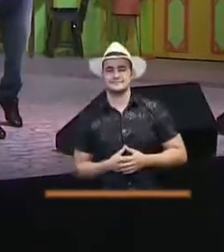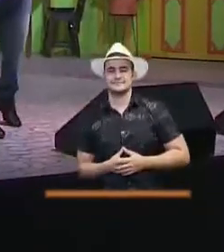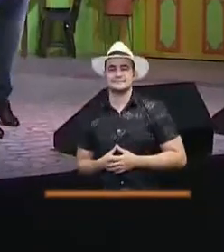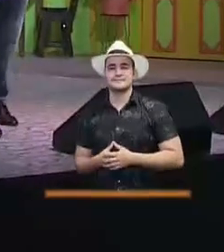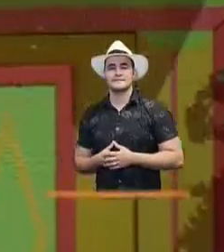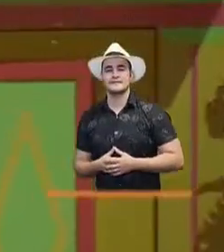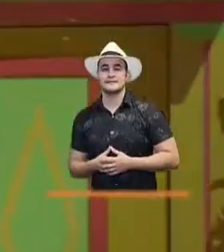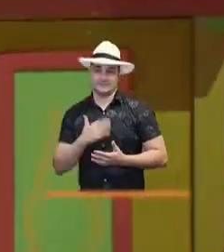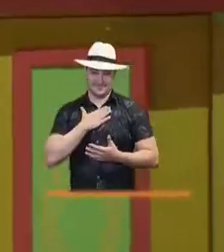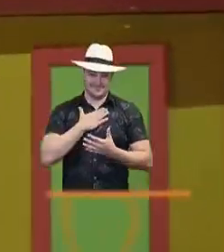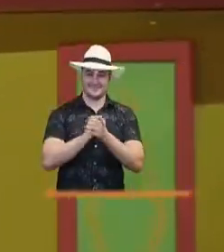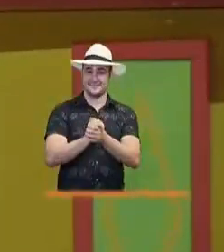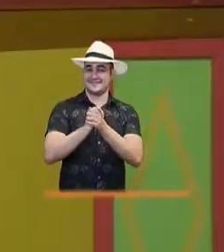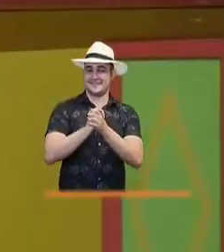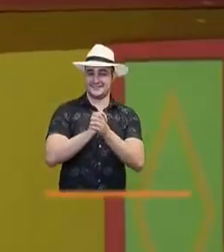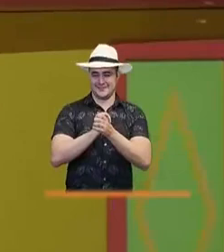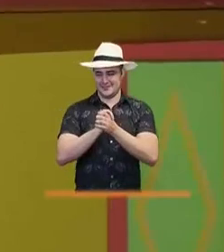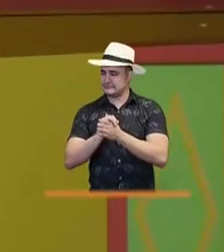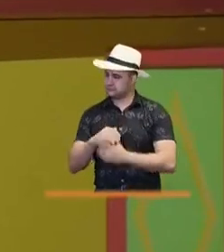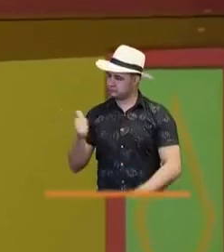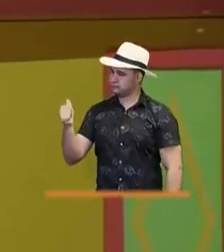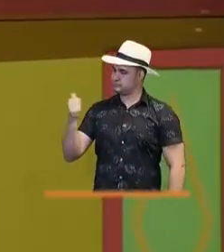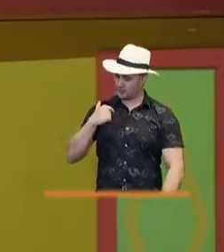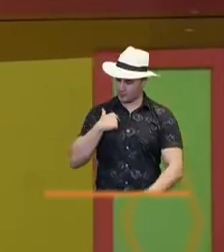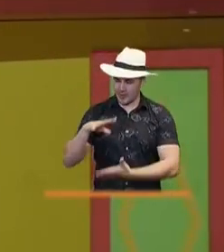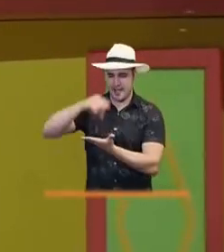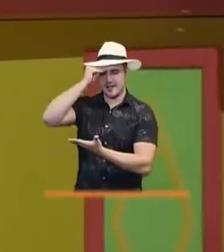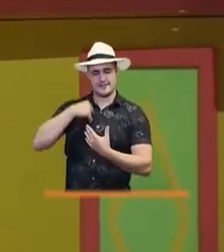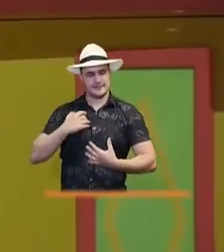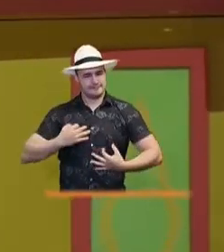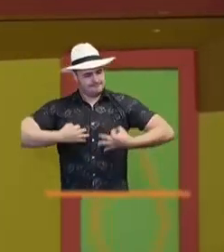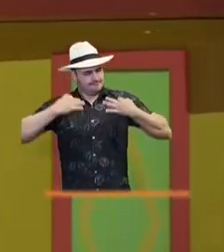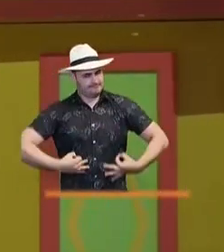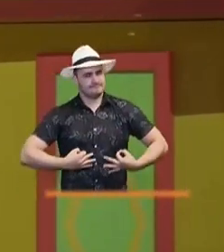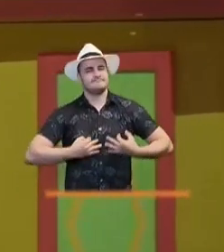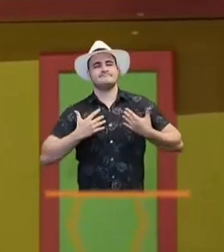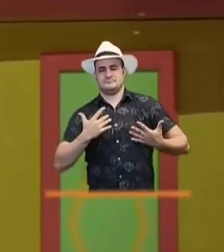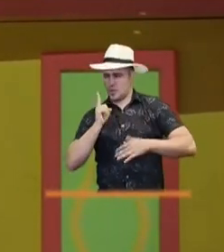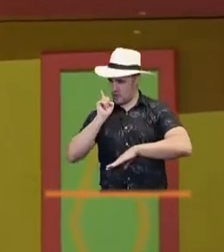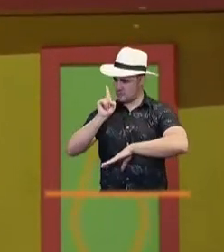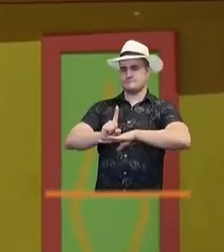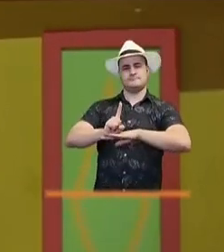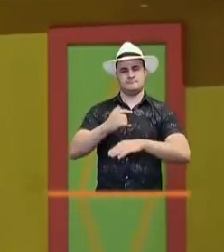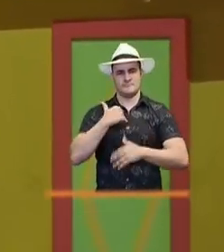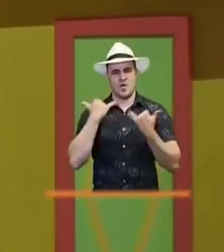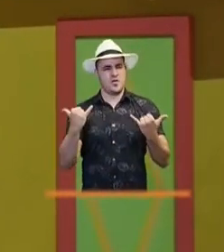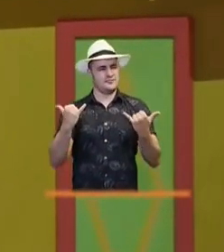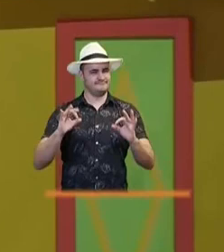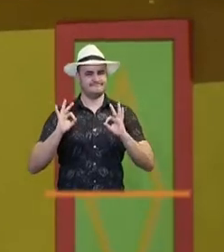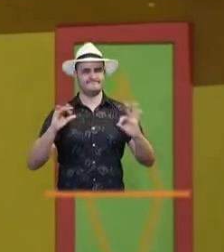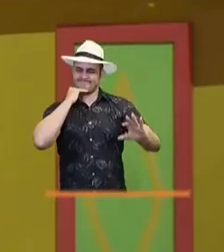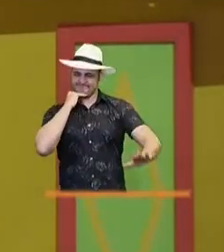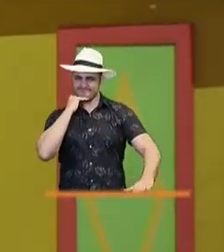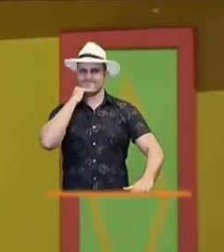Por un amigo soy hombre y estoy parado acá. Que ese el